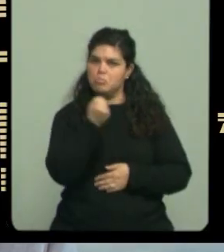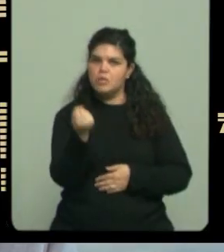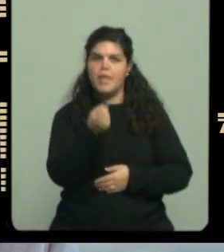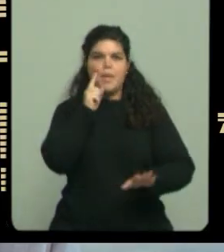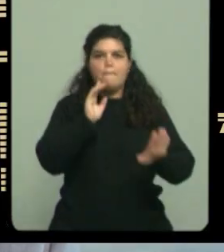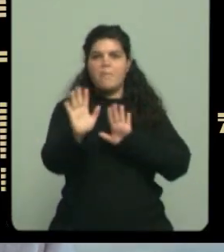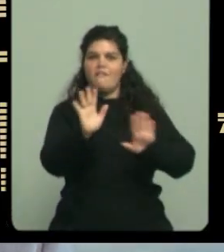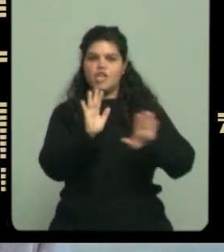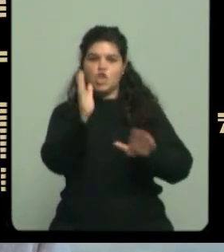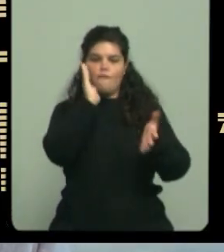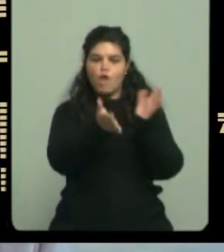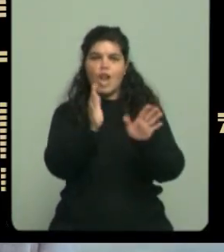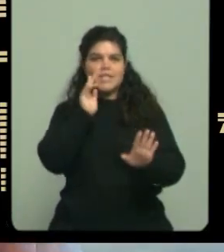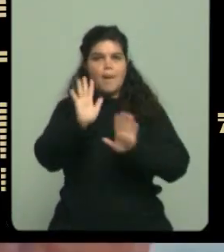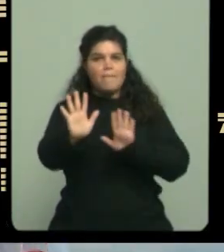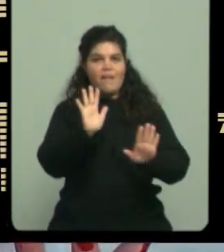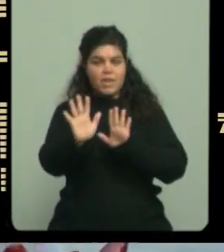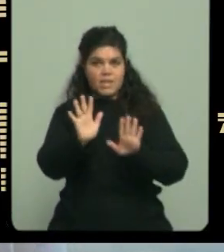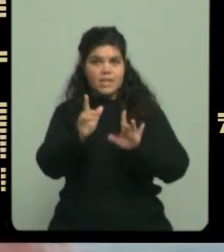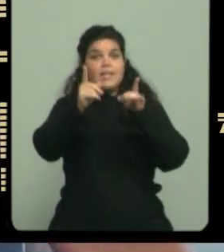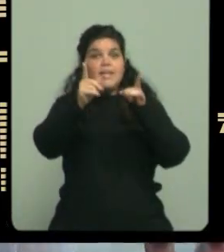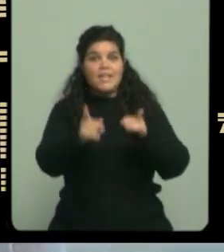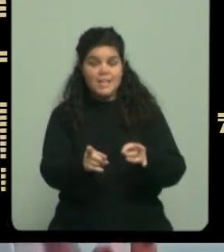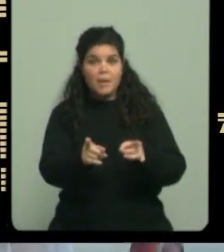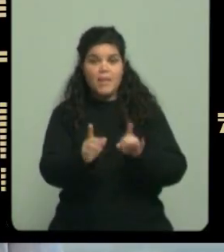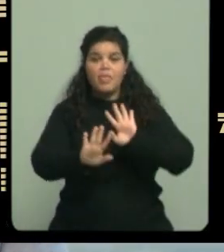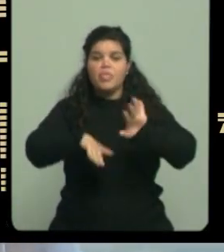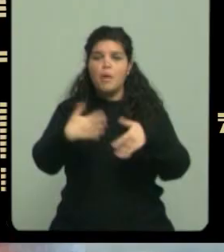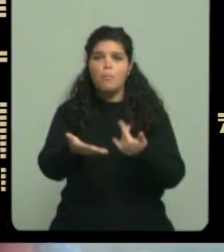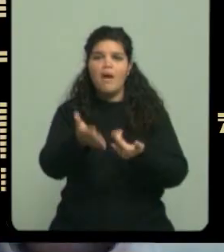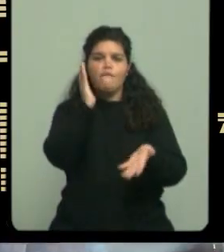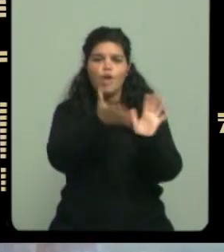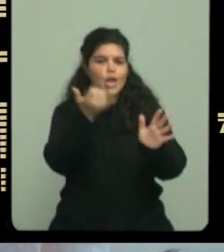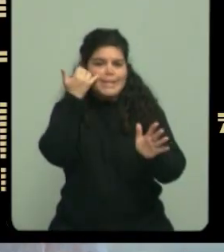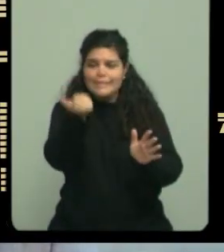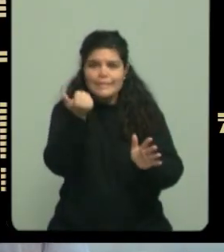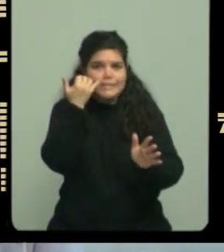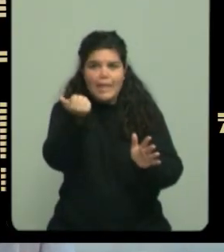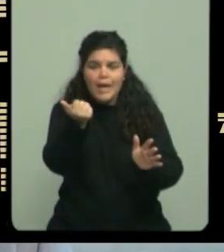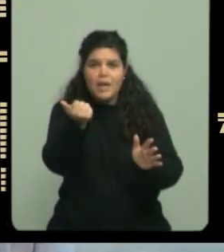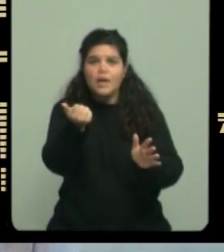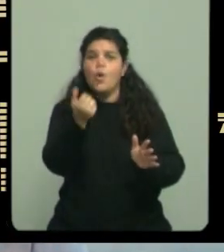prevención de la violencia y por otro lado los abordajes cuando ya existen los casos